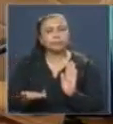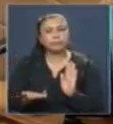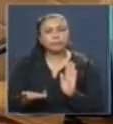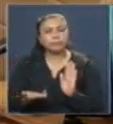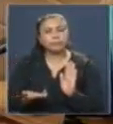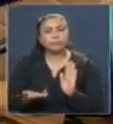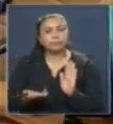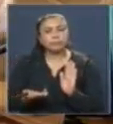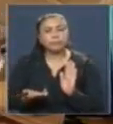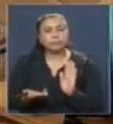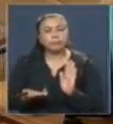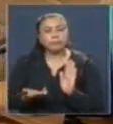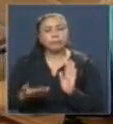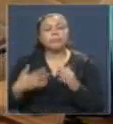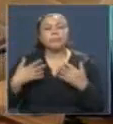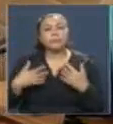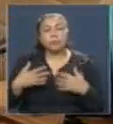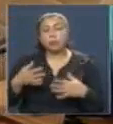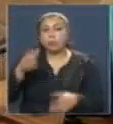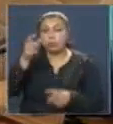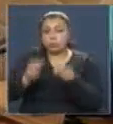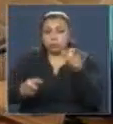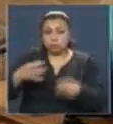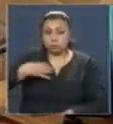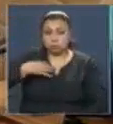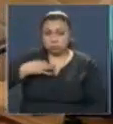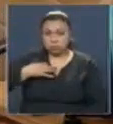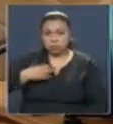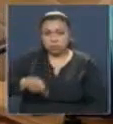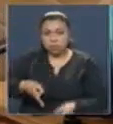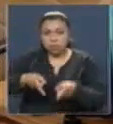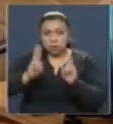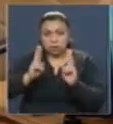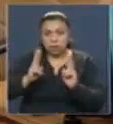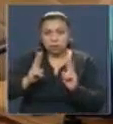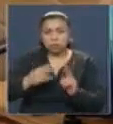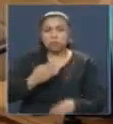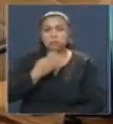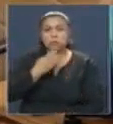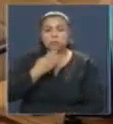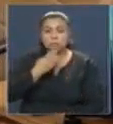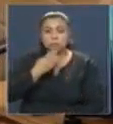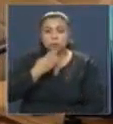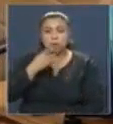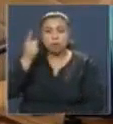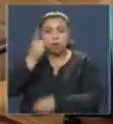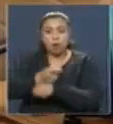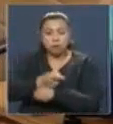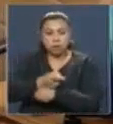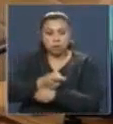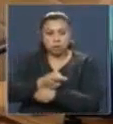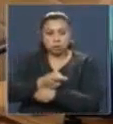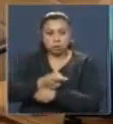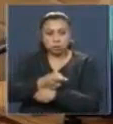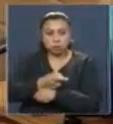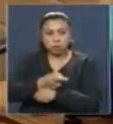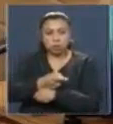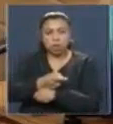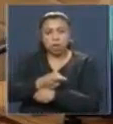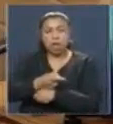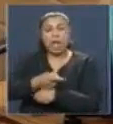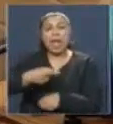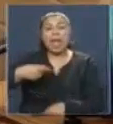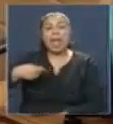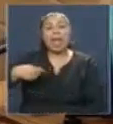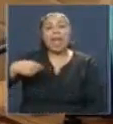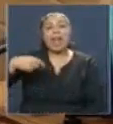que, así como la ciudadanía tenía derechos, también debía tener obligaciones. Pero Longueira llegó